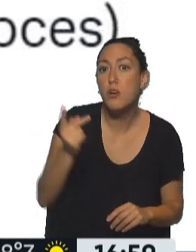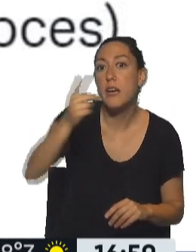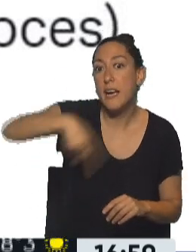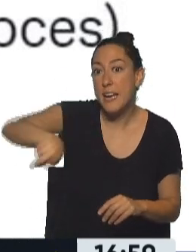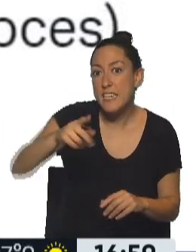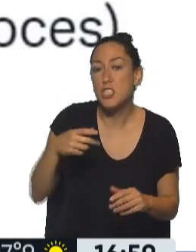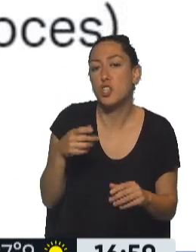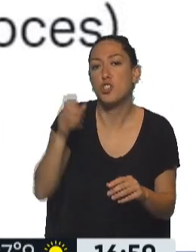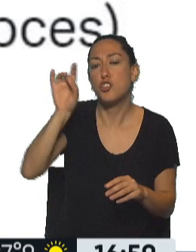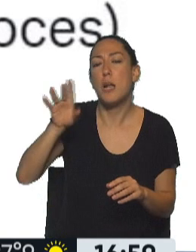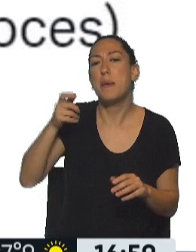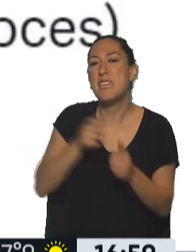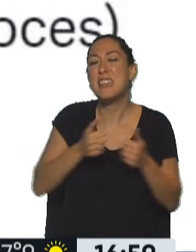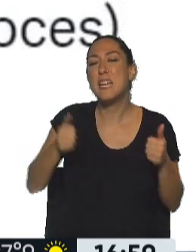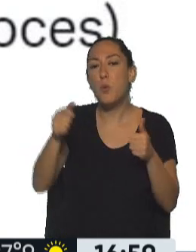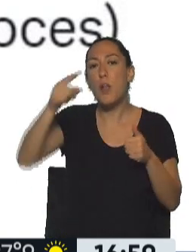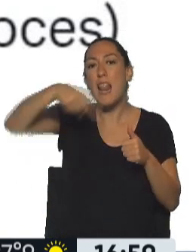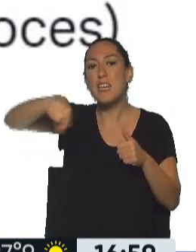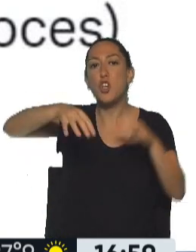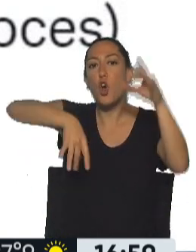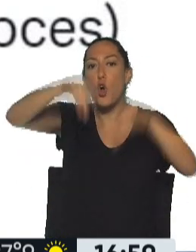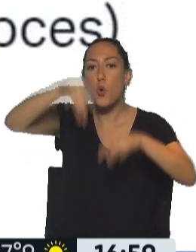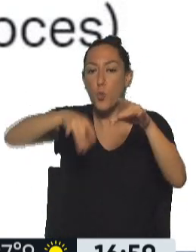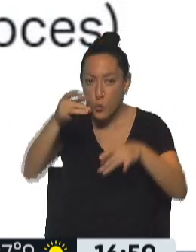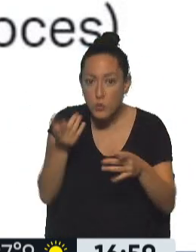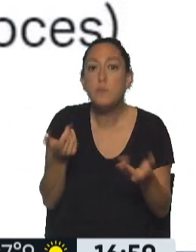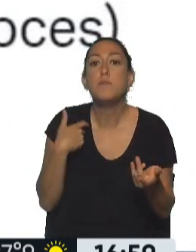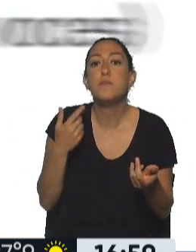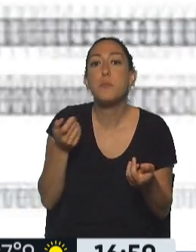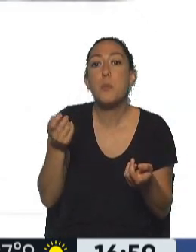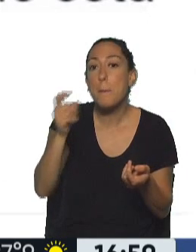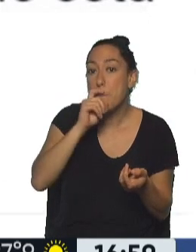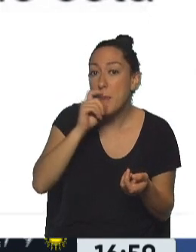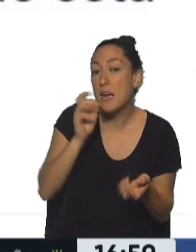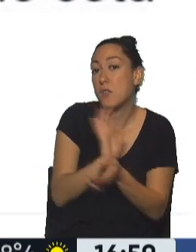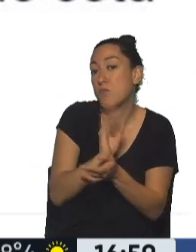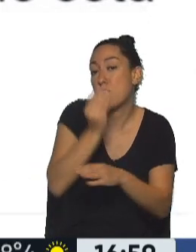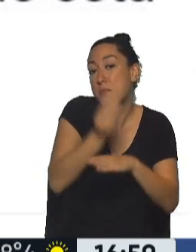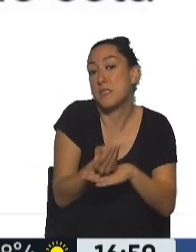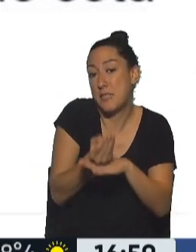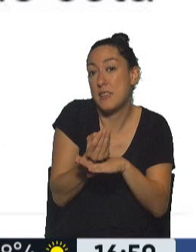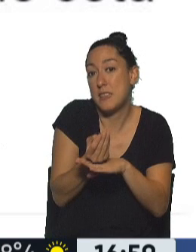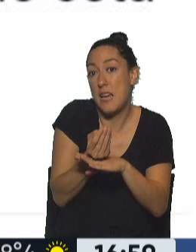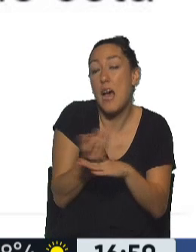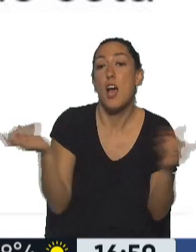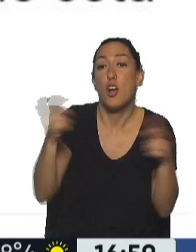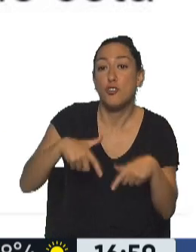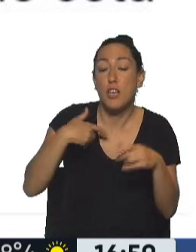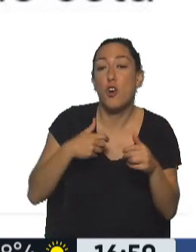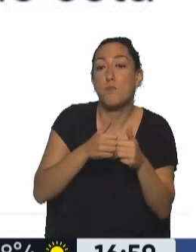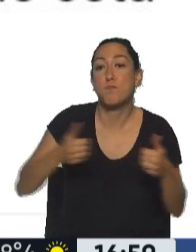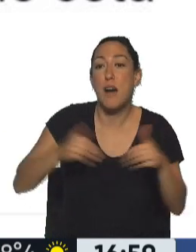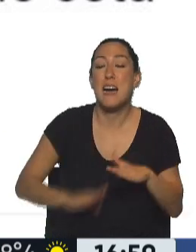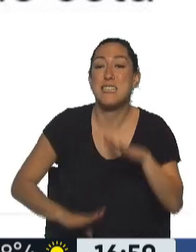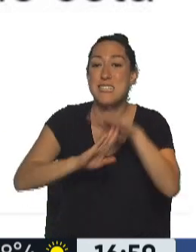una maniobra ilegal, que es un secreto a voces del ex presidente Mauricio Macri, que ordena a los consejeros de la magistratura que